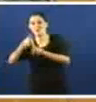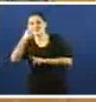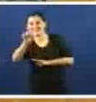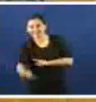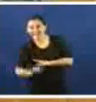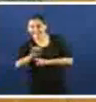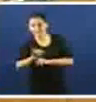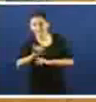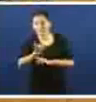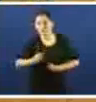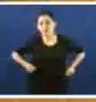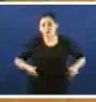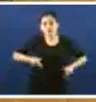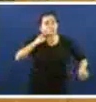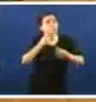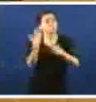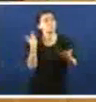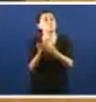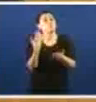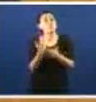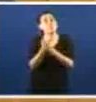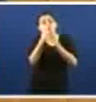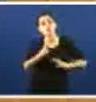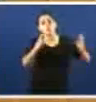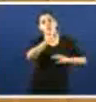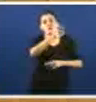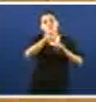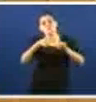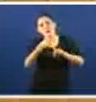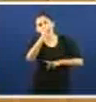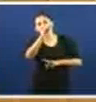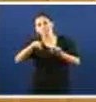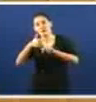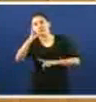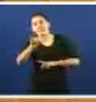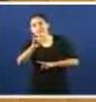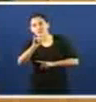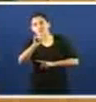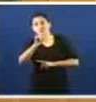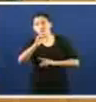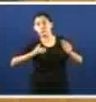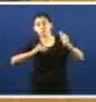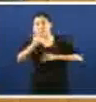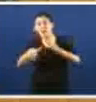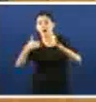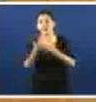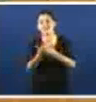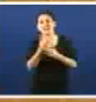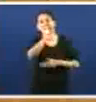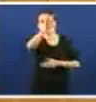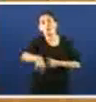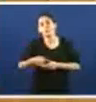o investimento, remate, o financiamiento público, ahí más de más sí, esteña no llegue al 0,6% del PIB, cuando